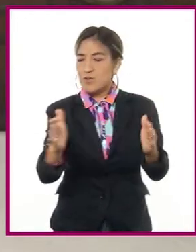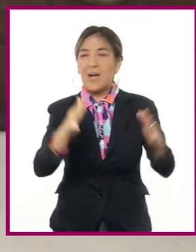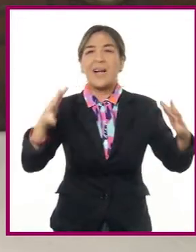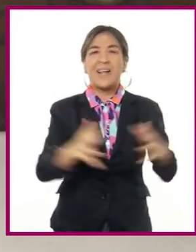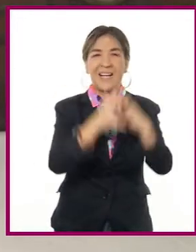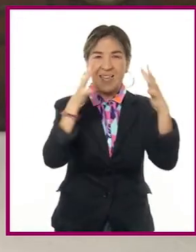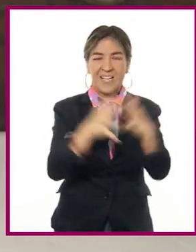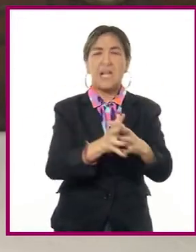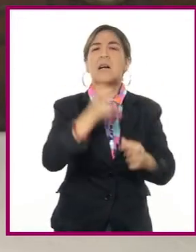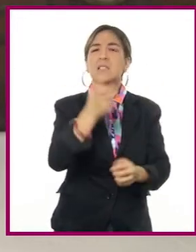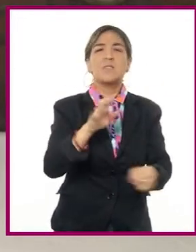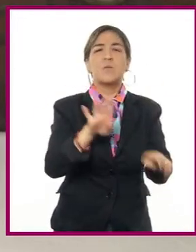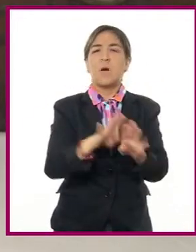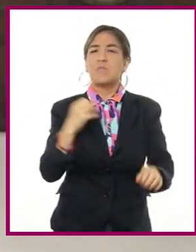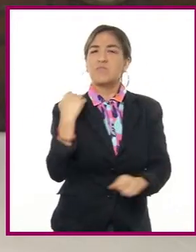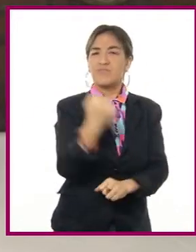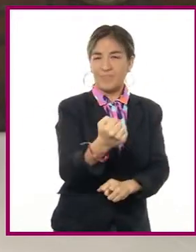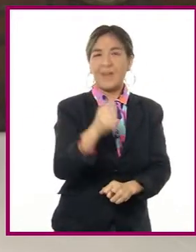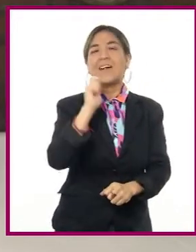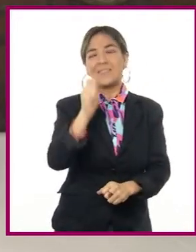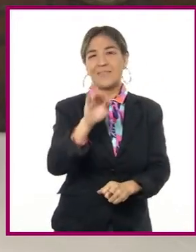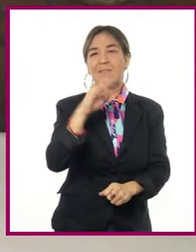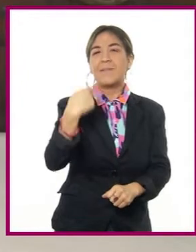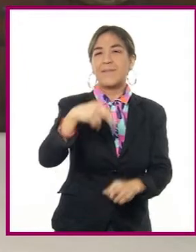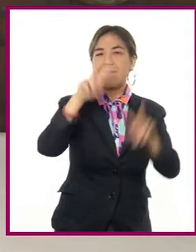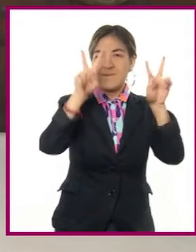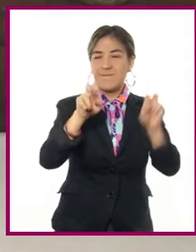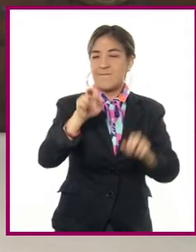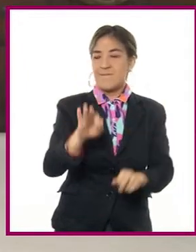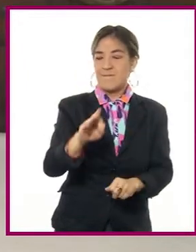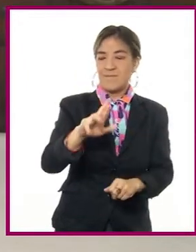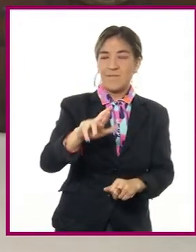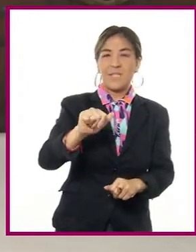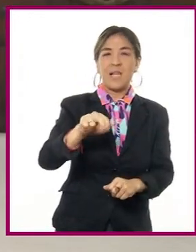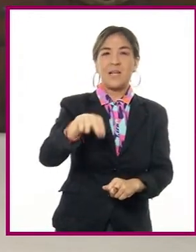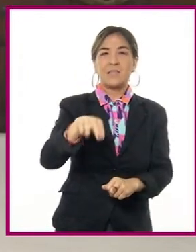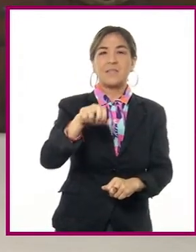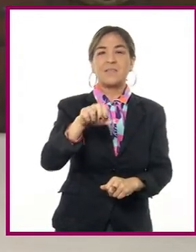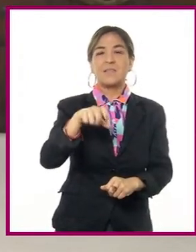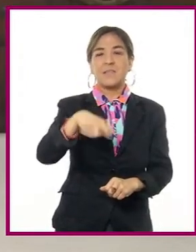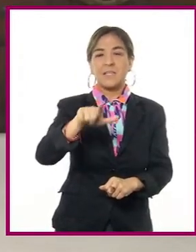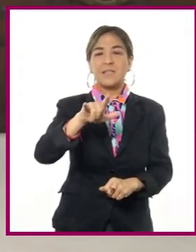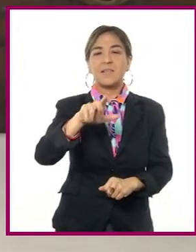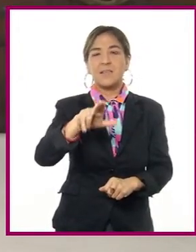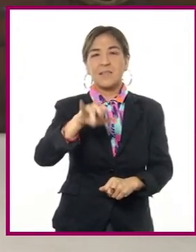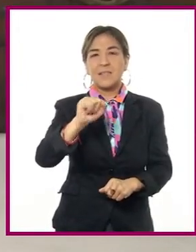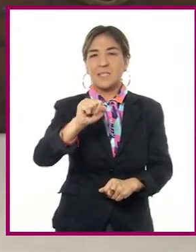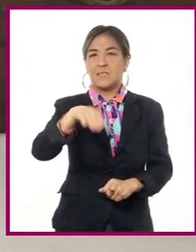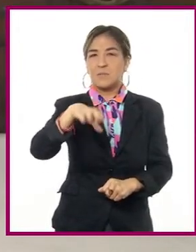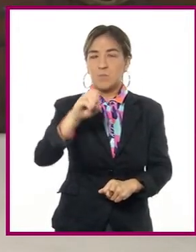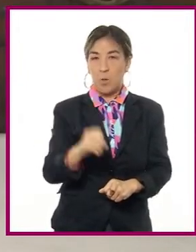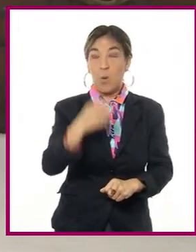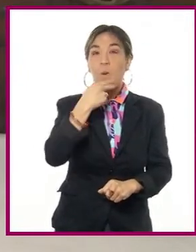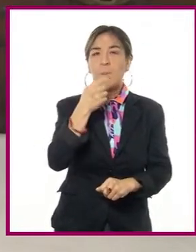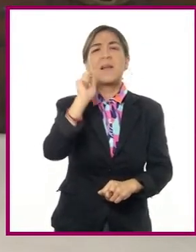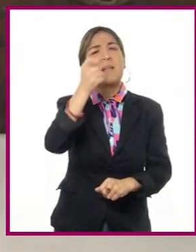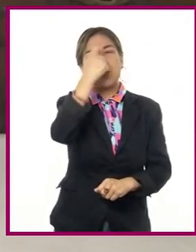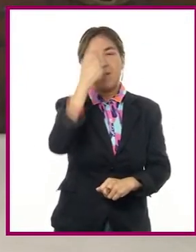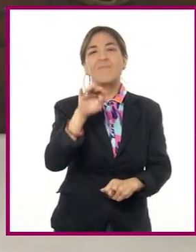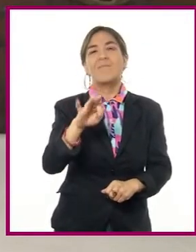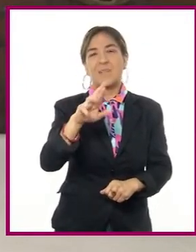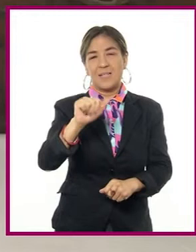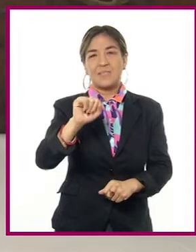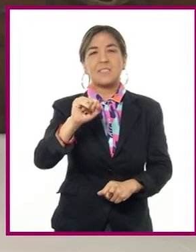estos totalitarismos fue el franquismo, que se desarrolló en España bajo el mando del general Francisco Franco. La Guerra